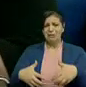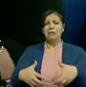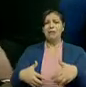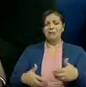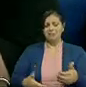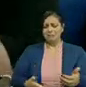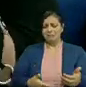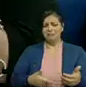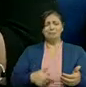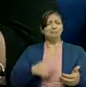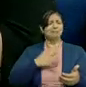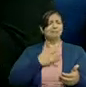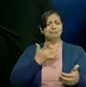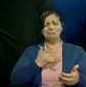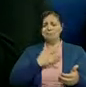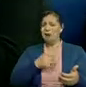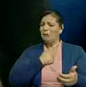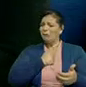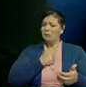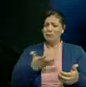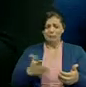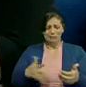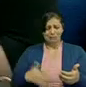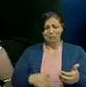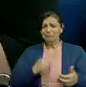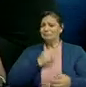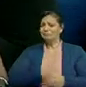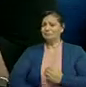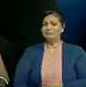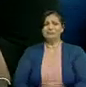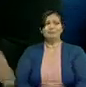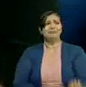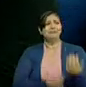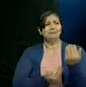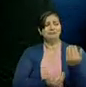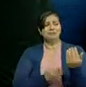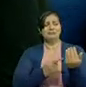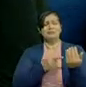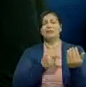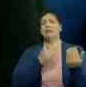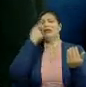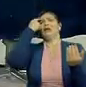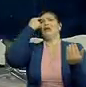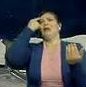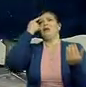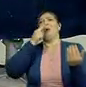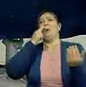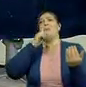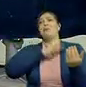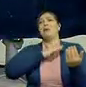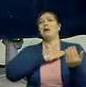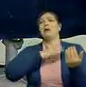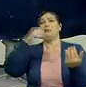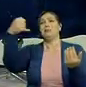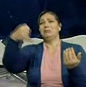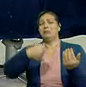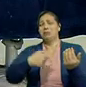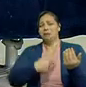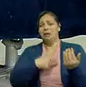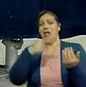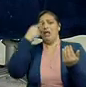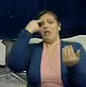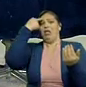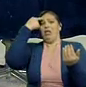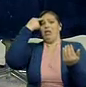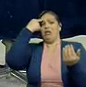vientre el producto de una violación o de una agresión o vejación sexual, un embarazo no deseado, sino que encima son condenadas,